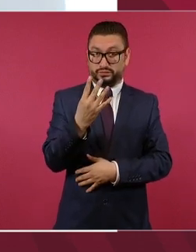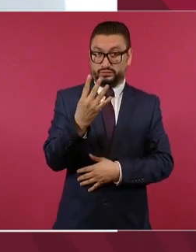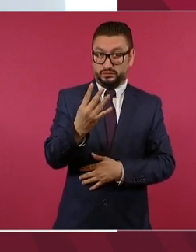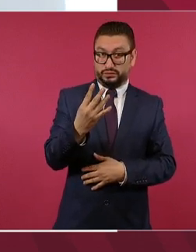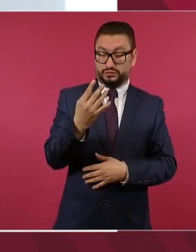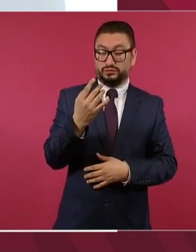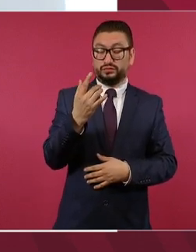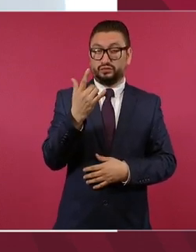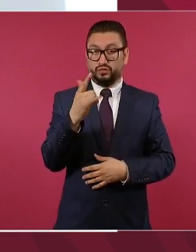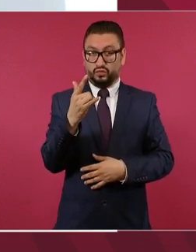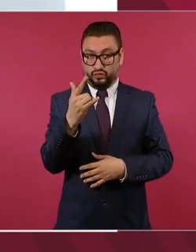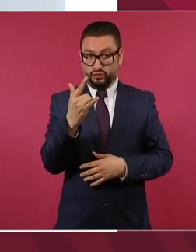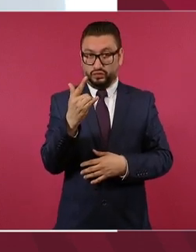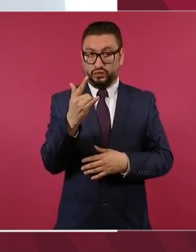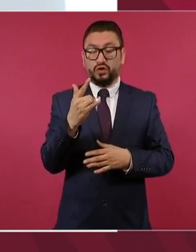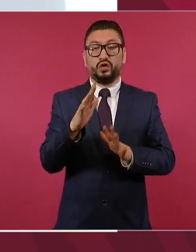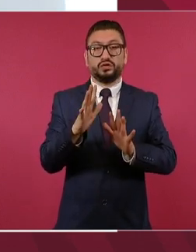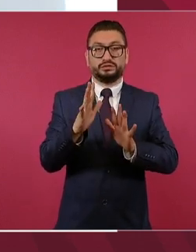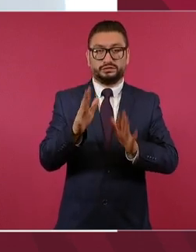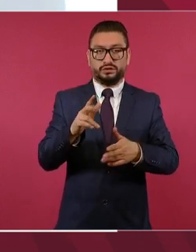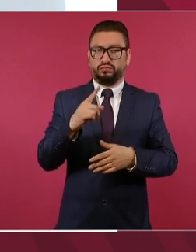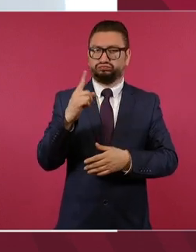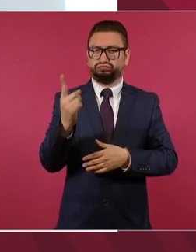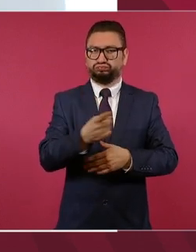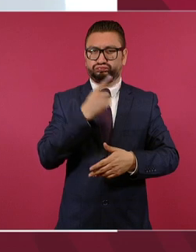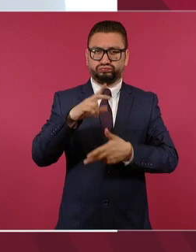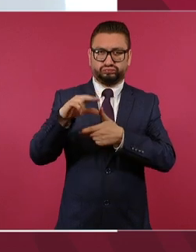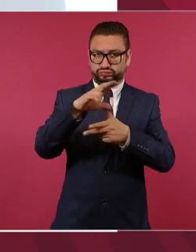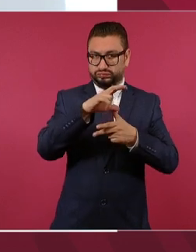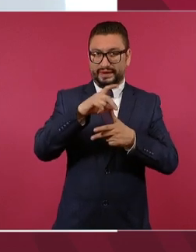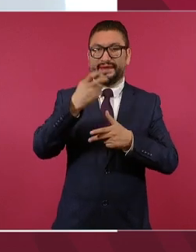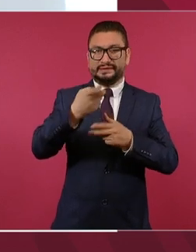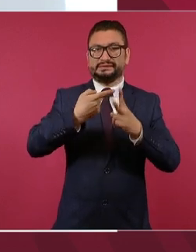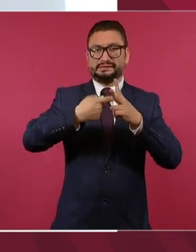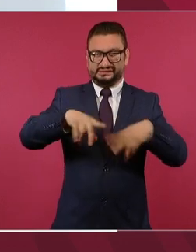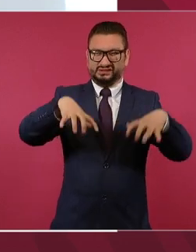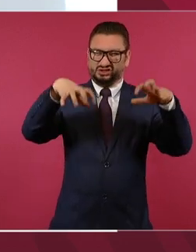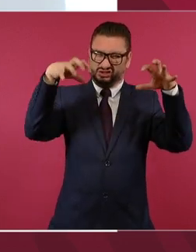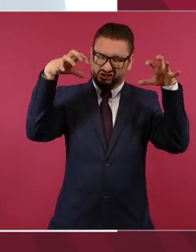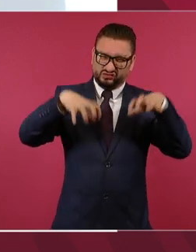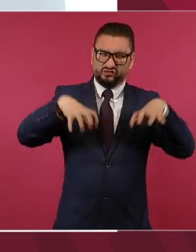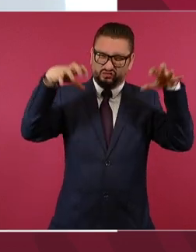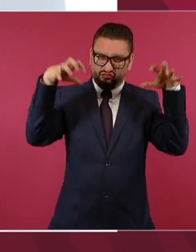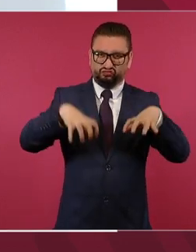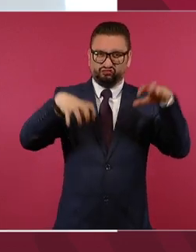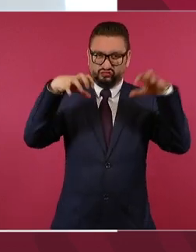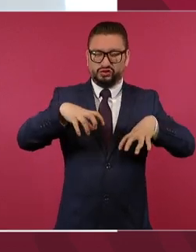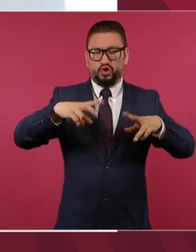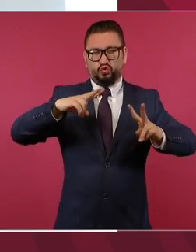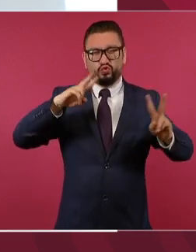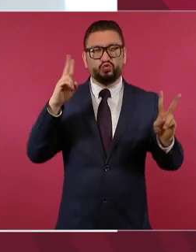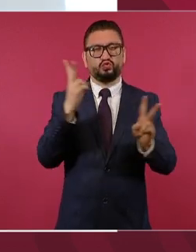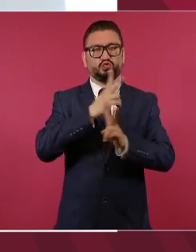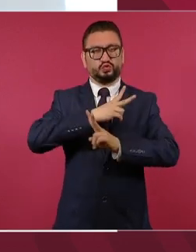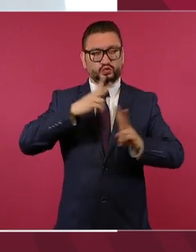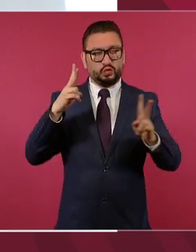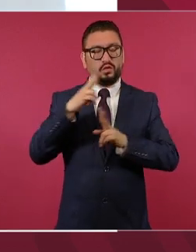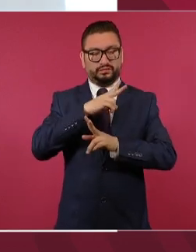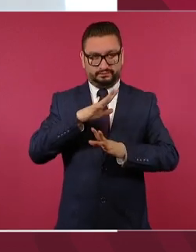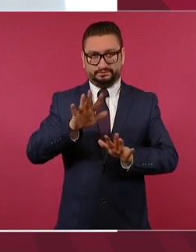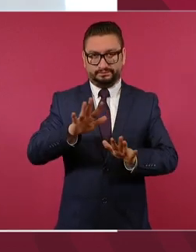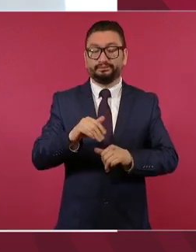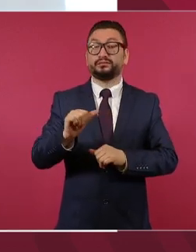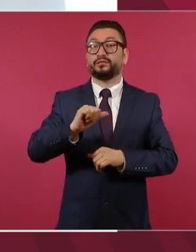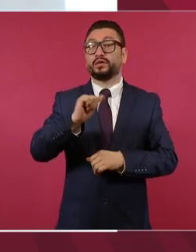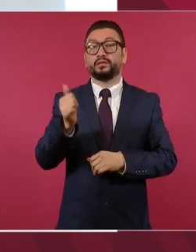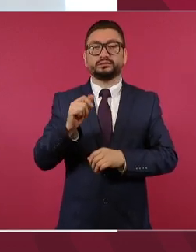de julio, que tengamos ya presencia de lluvias intensas y de rachas de viento. En la que sigue,